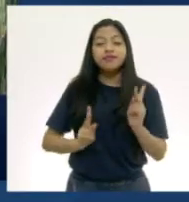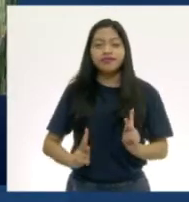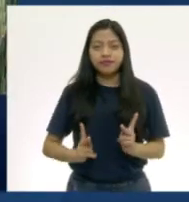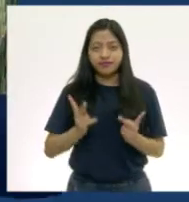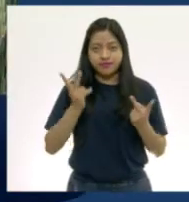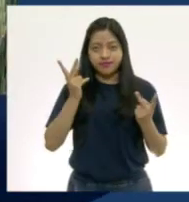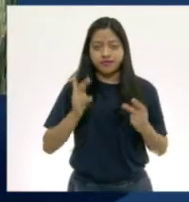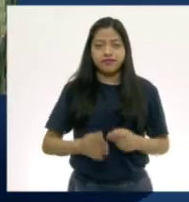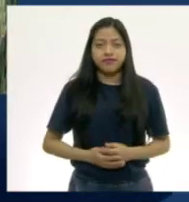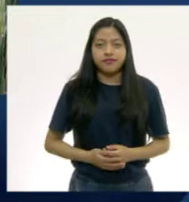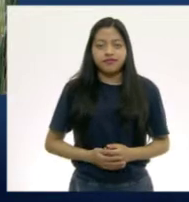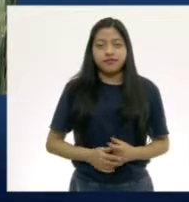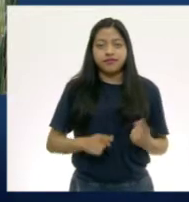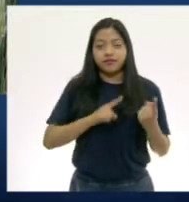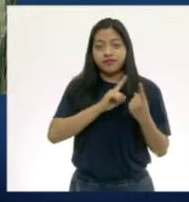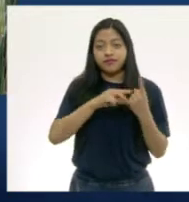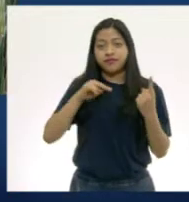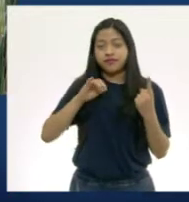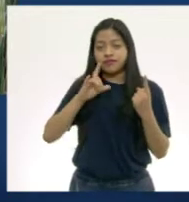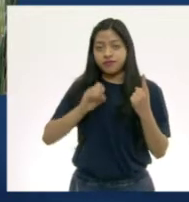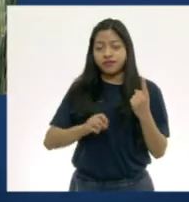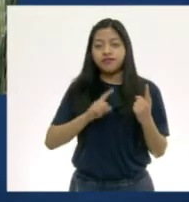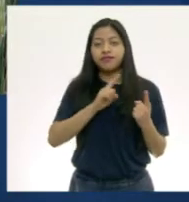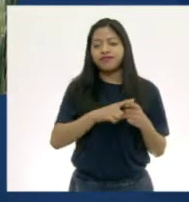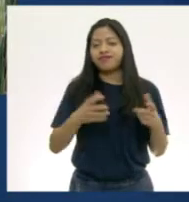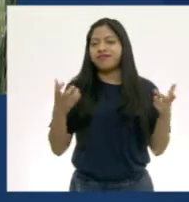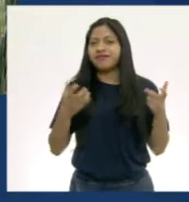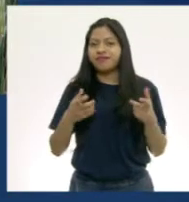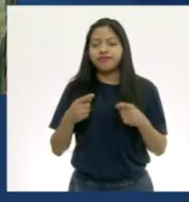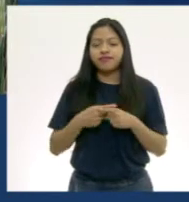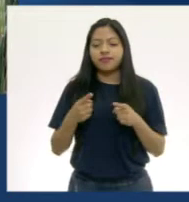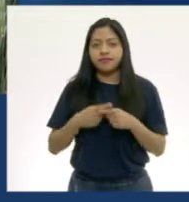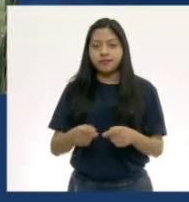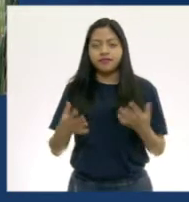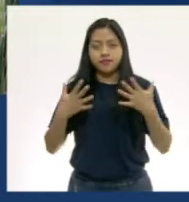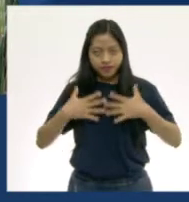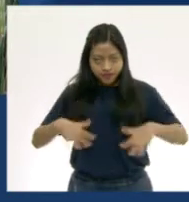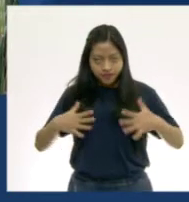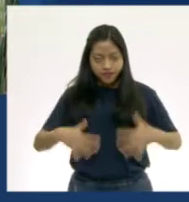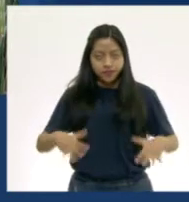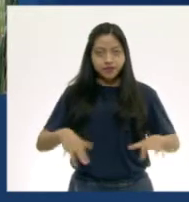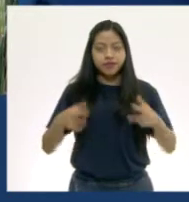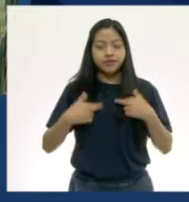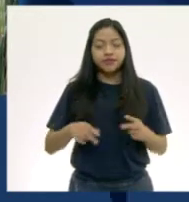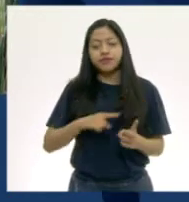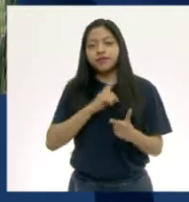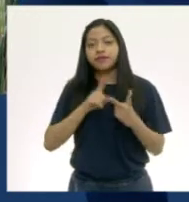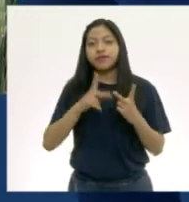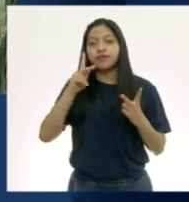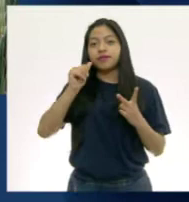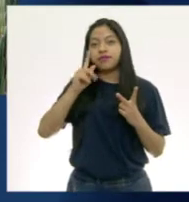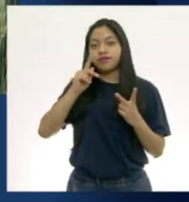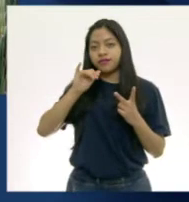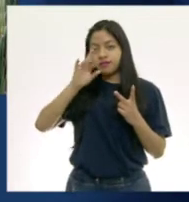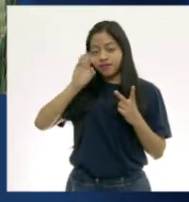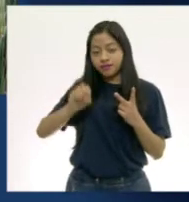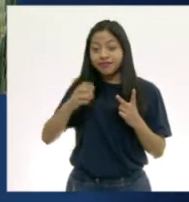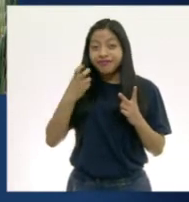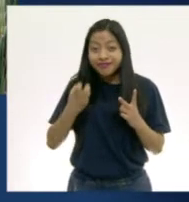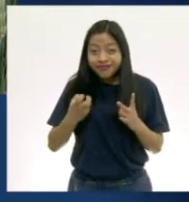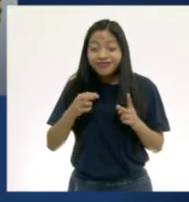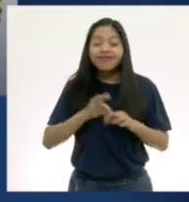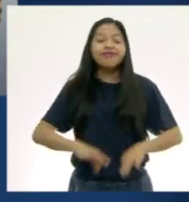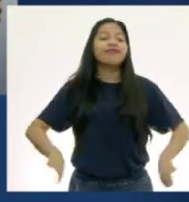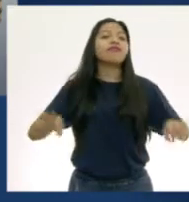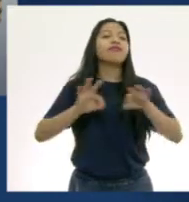El lino, que era una planta con la que hacían la mayoría de sus vestidos y tejidos, y del papiro, que fue muy importante porque